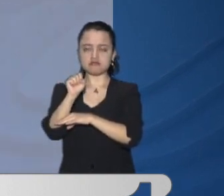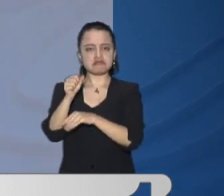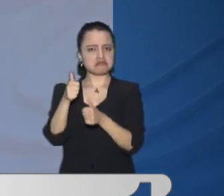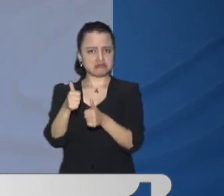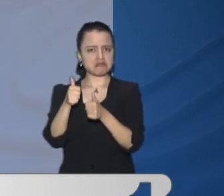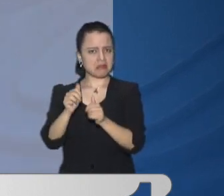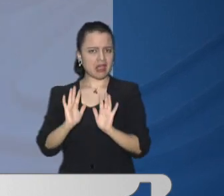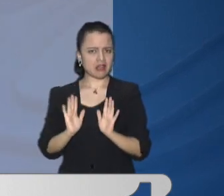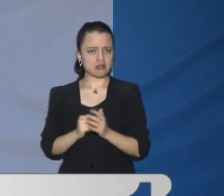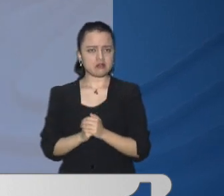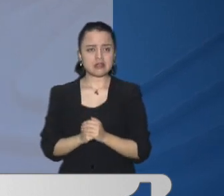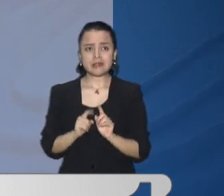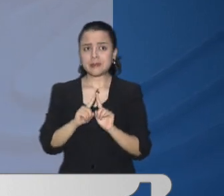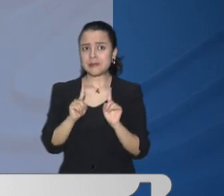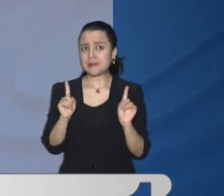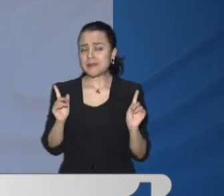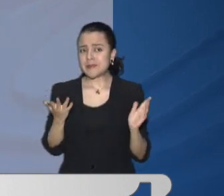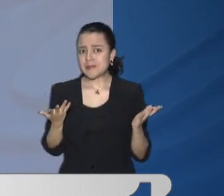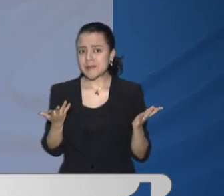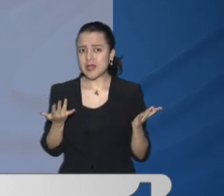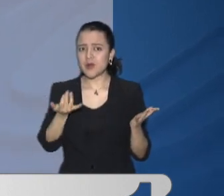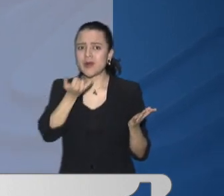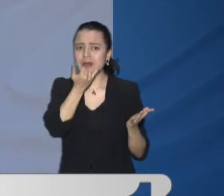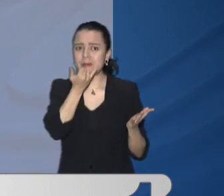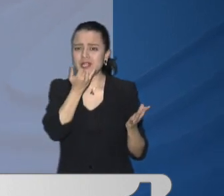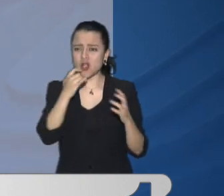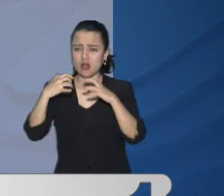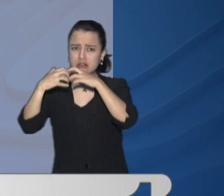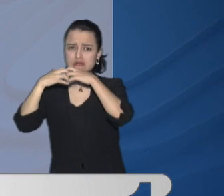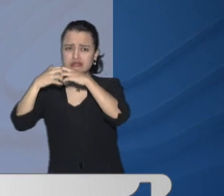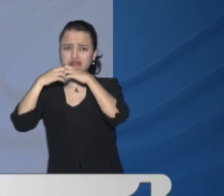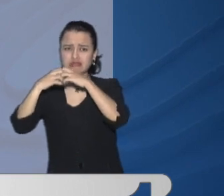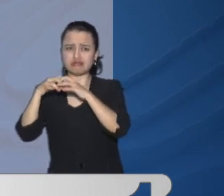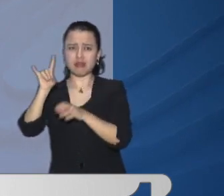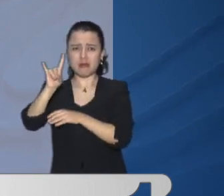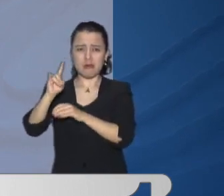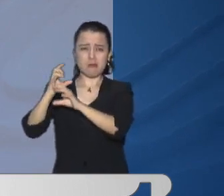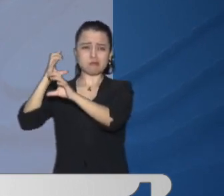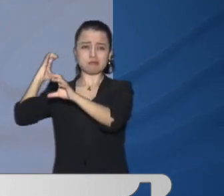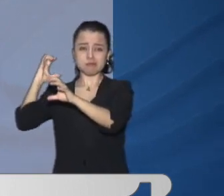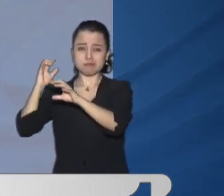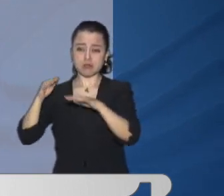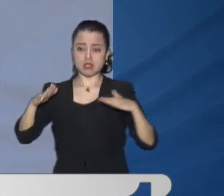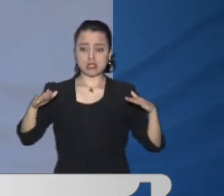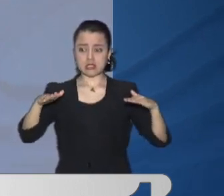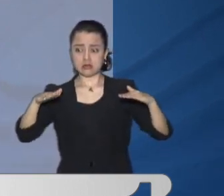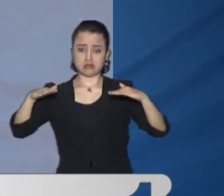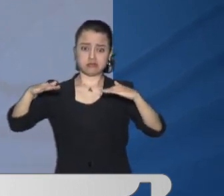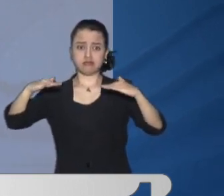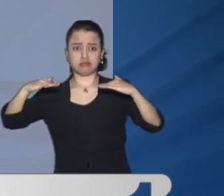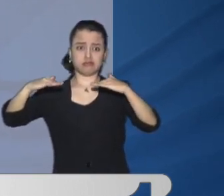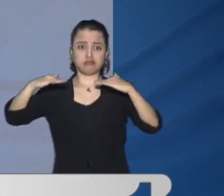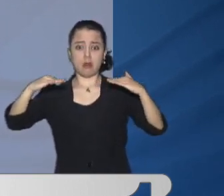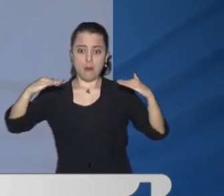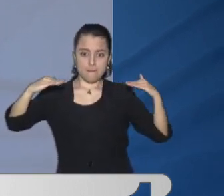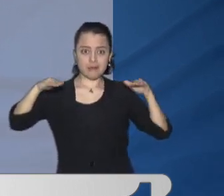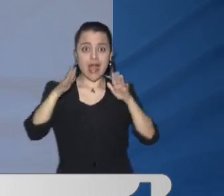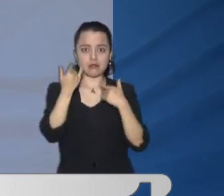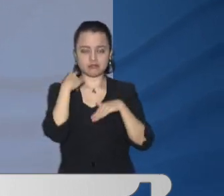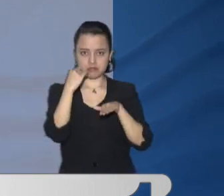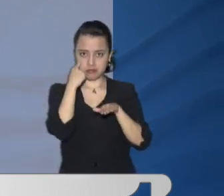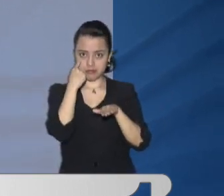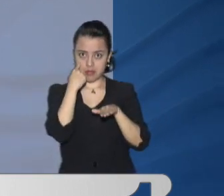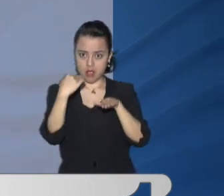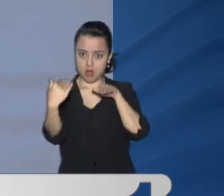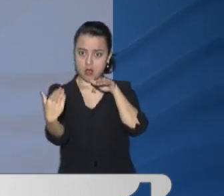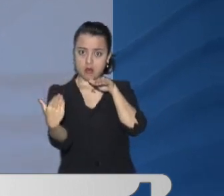este percance vial, señalan las autoridades, inicialmente podrían ser microsueño e invasión del carril por parte del conductor